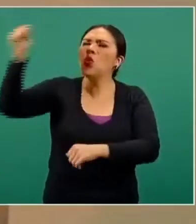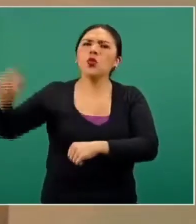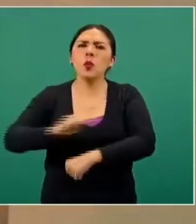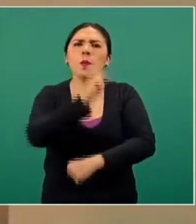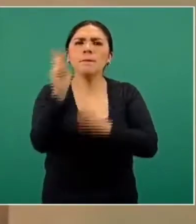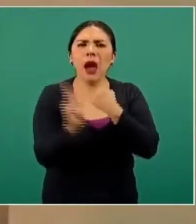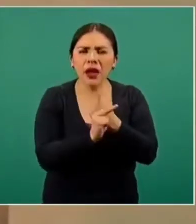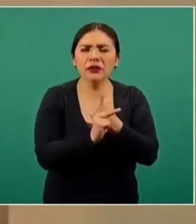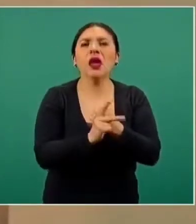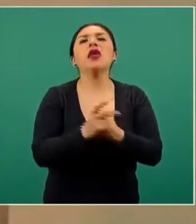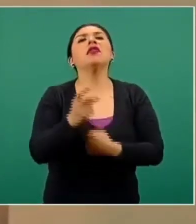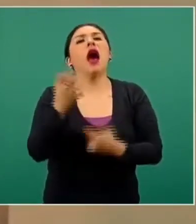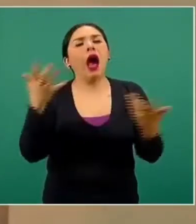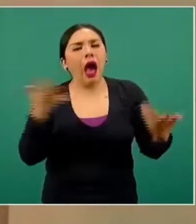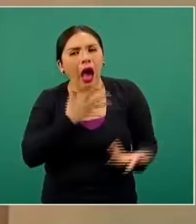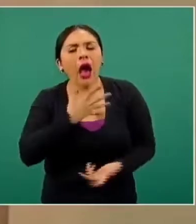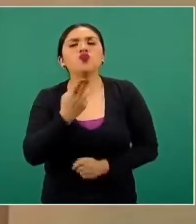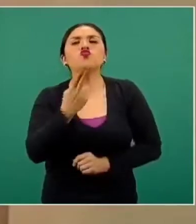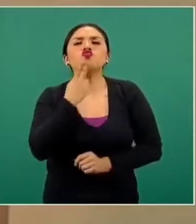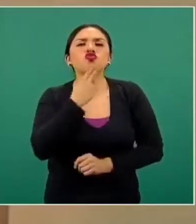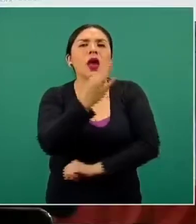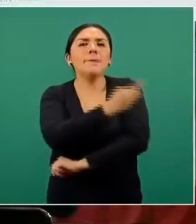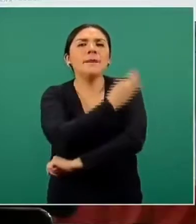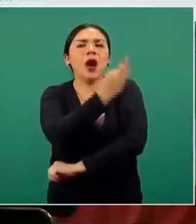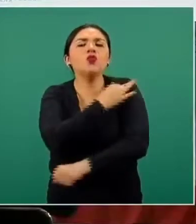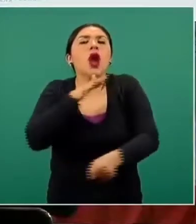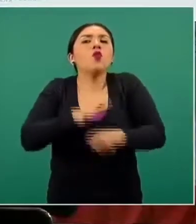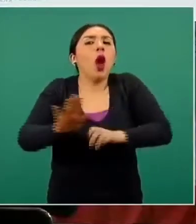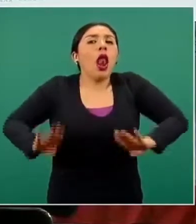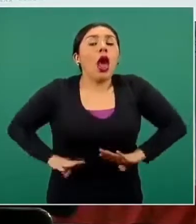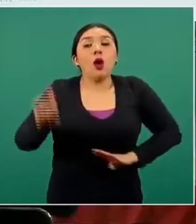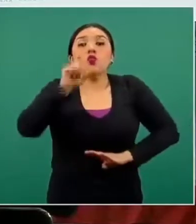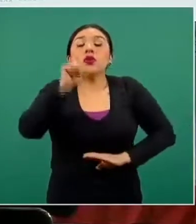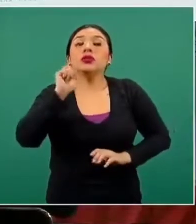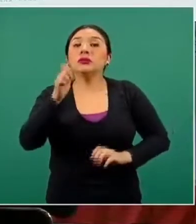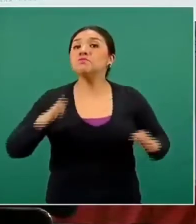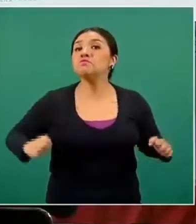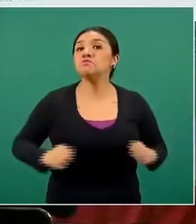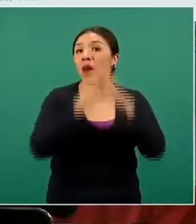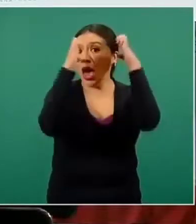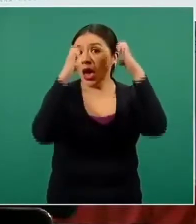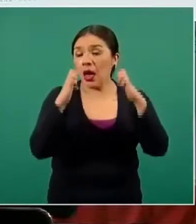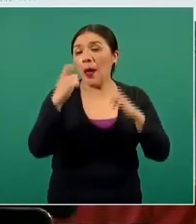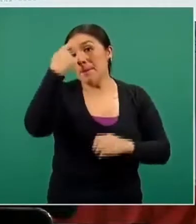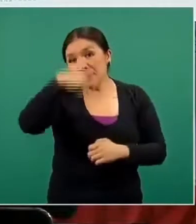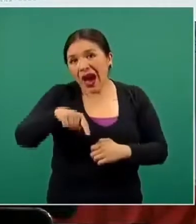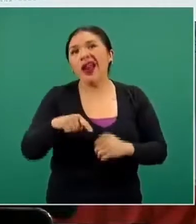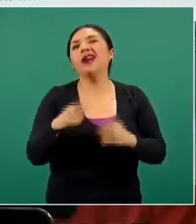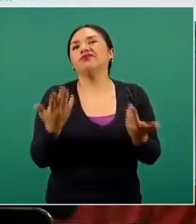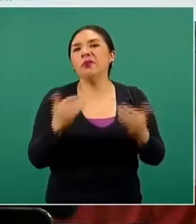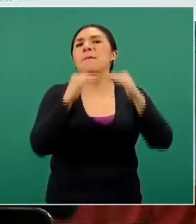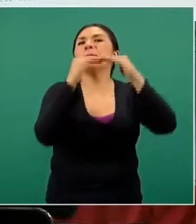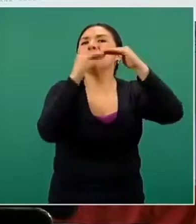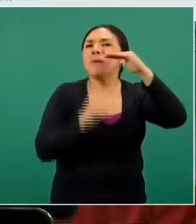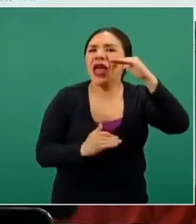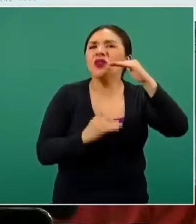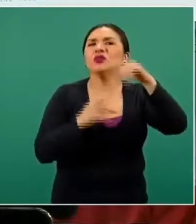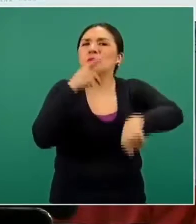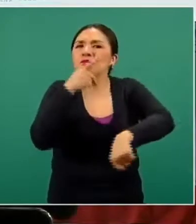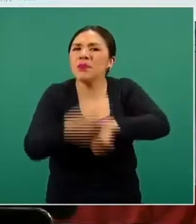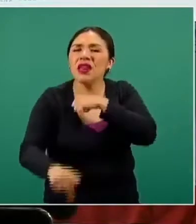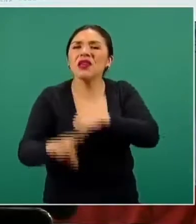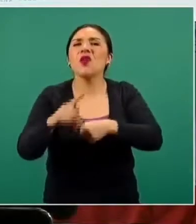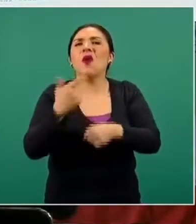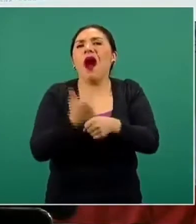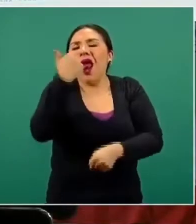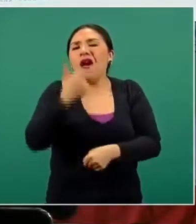mundo se utiliza una vacuna en una condición de emergencia para atenuar o reducir los